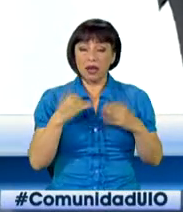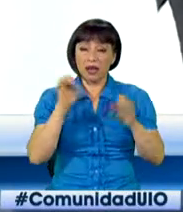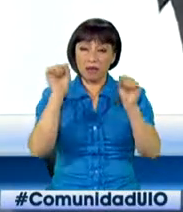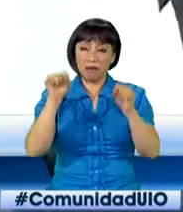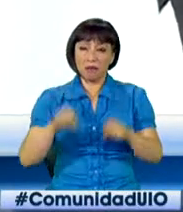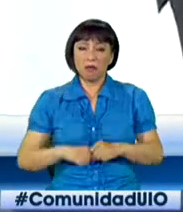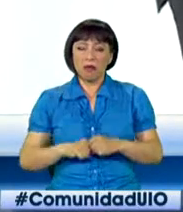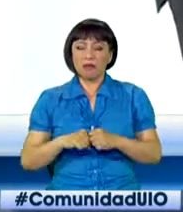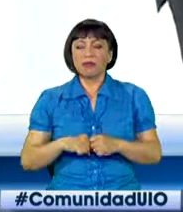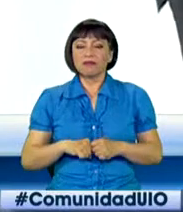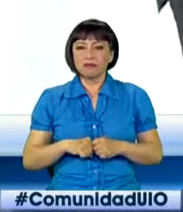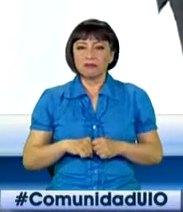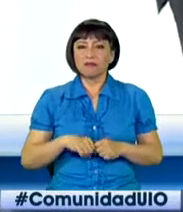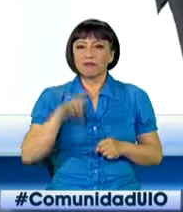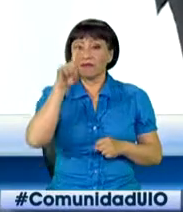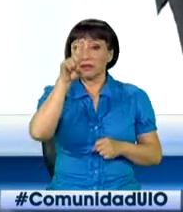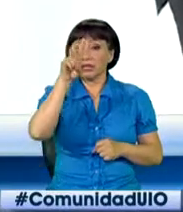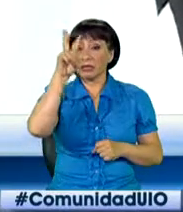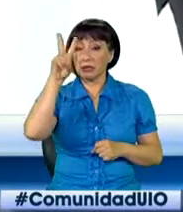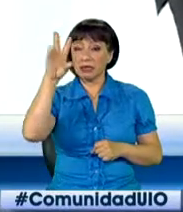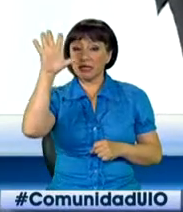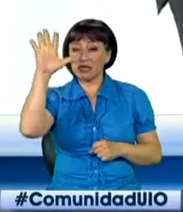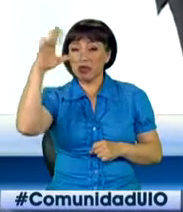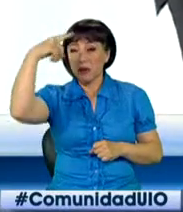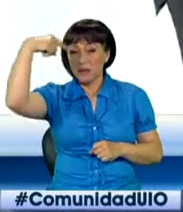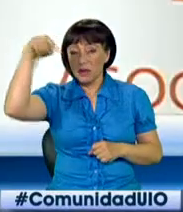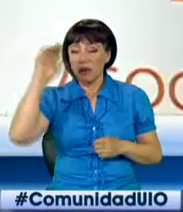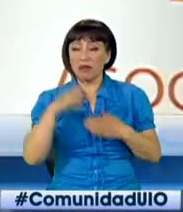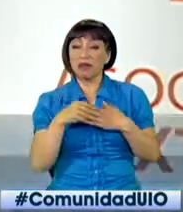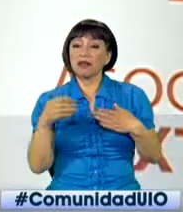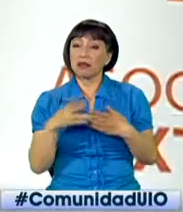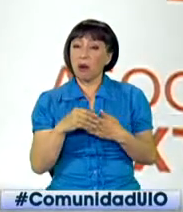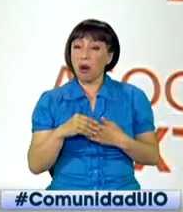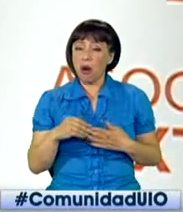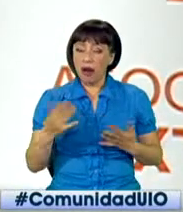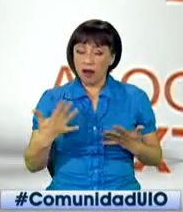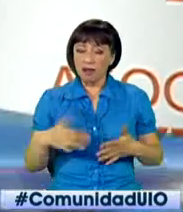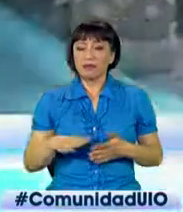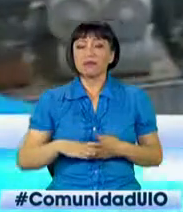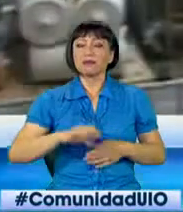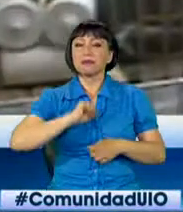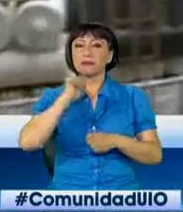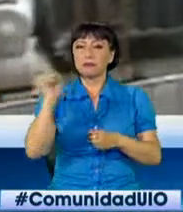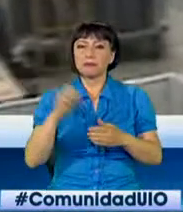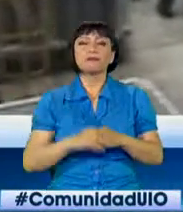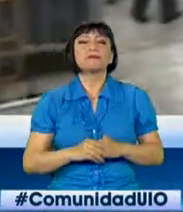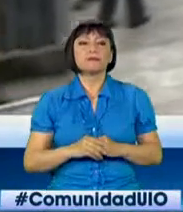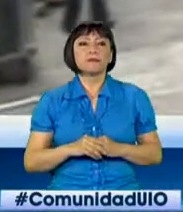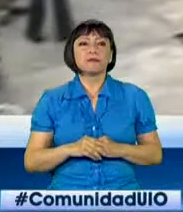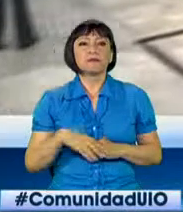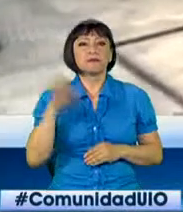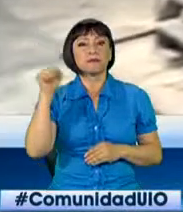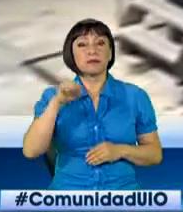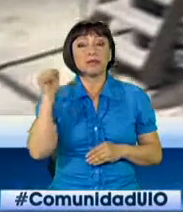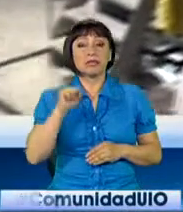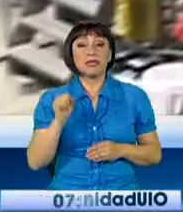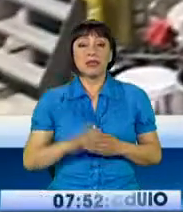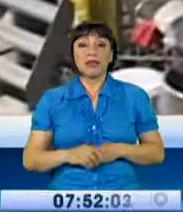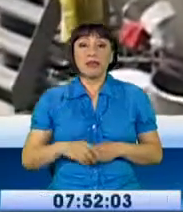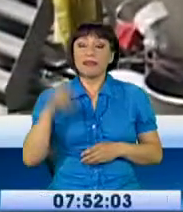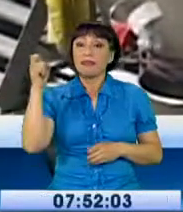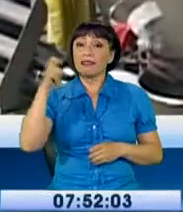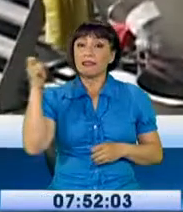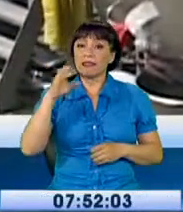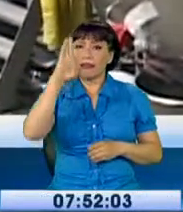de Yachay de 125 millones de dólares. La industria textil ecuatoriana representa uno de los sectores más importantes de la producción